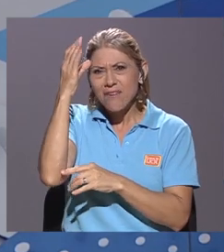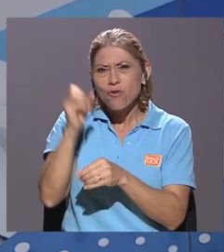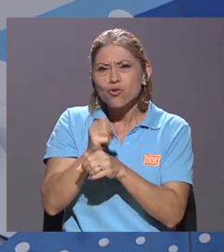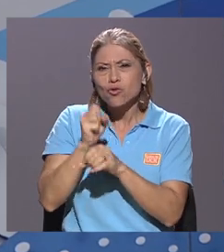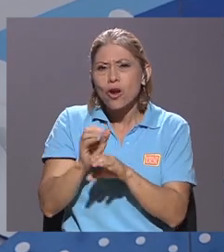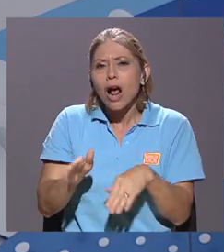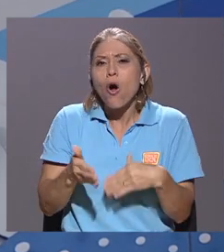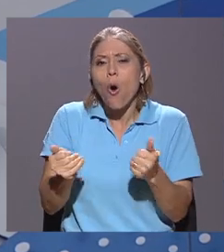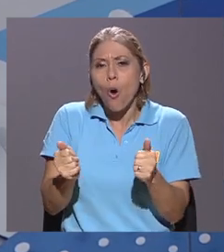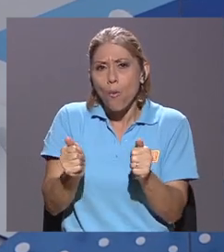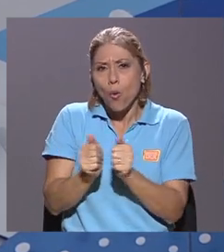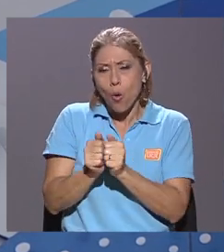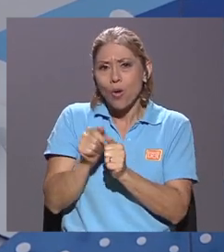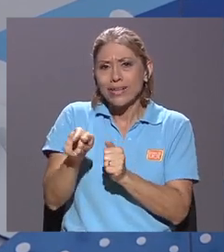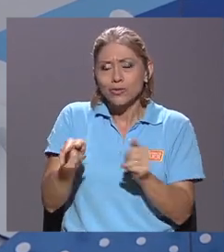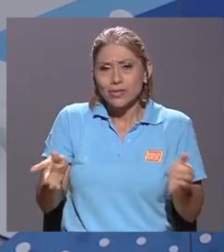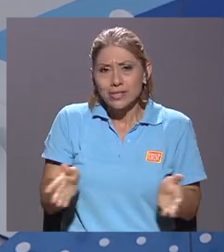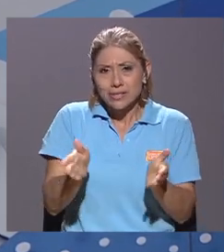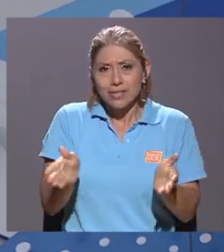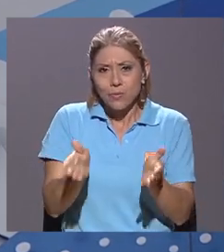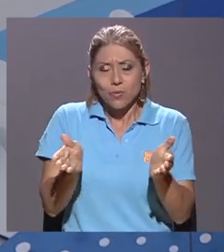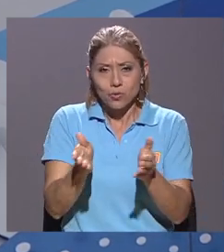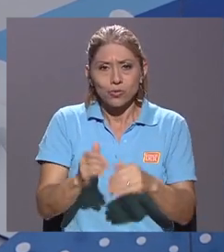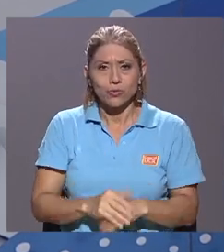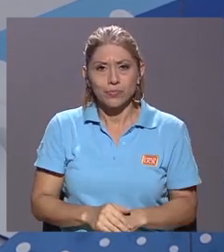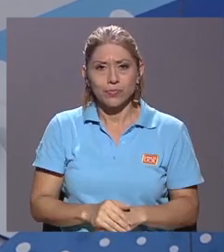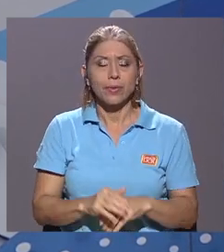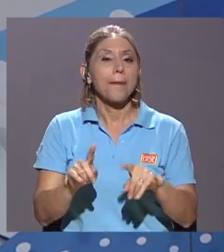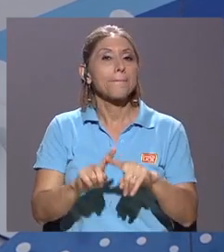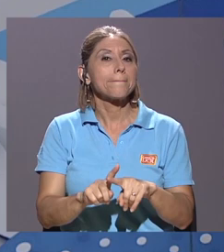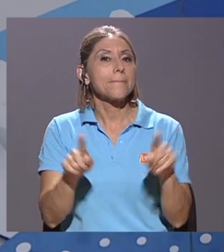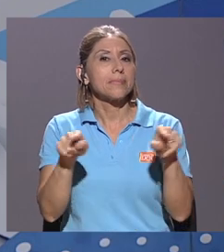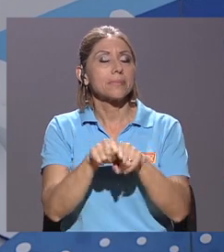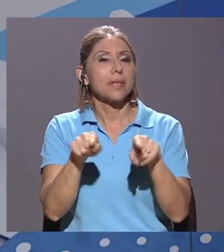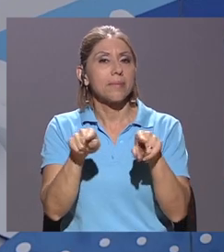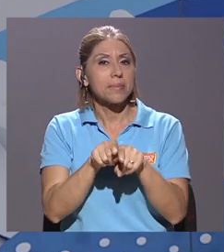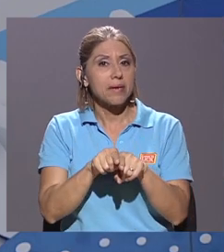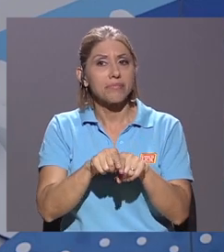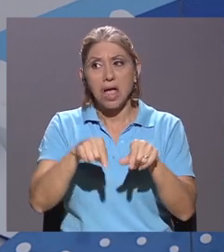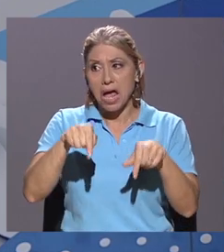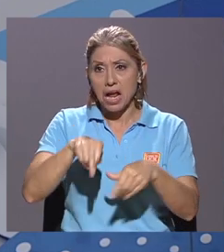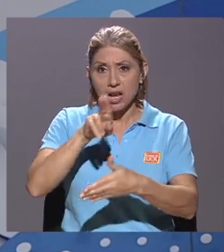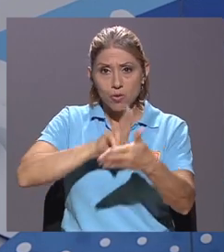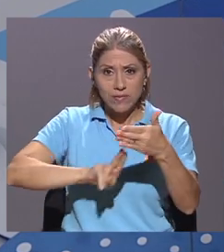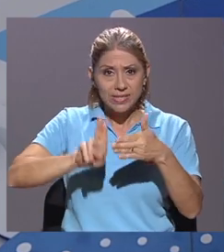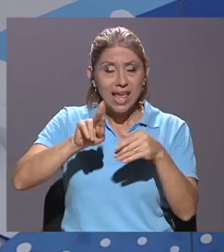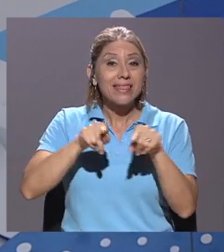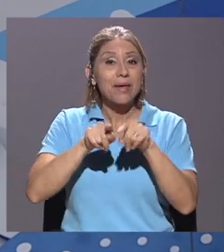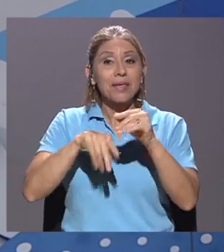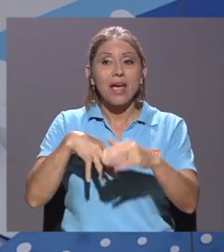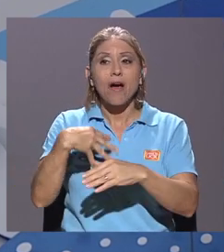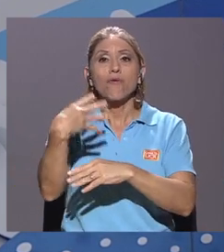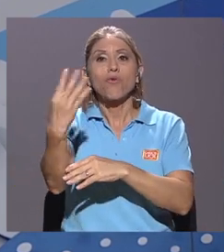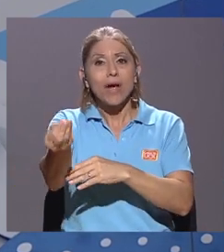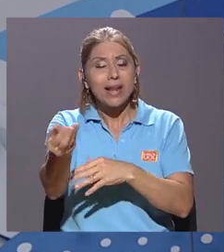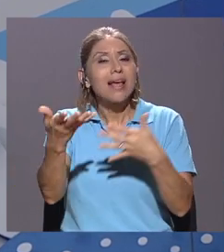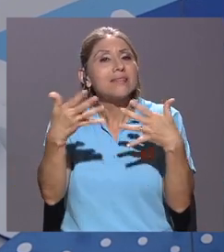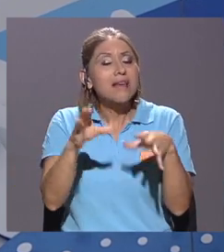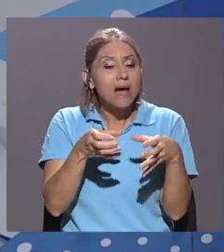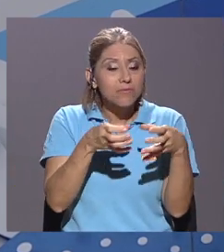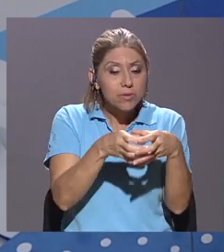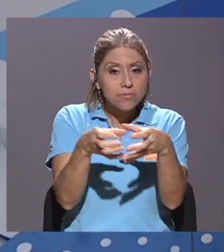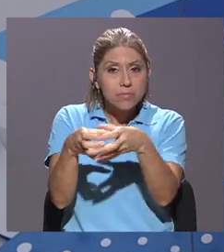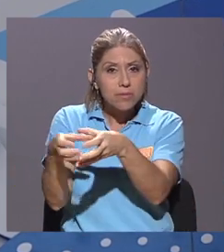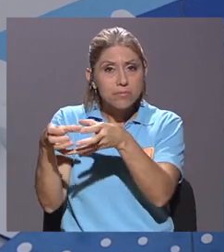este tipo de estímulos pero hay otras instancias en la universidad y fuera de la universidad que están que se